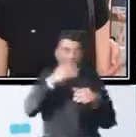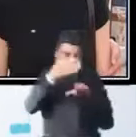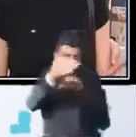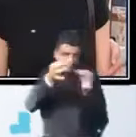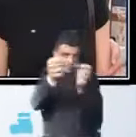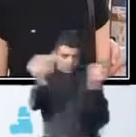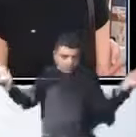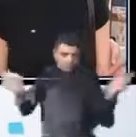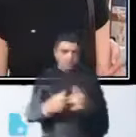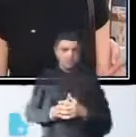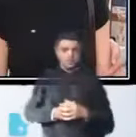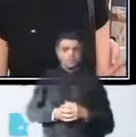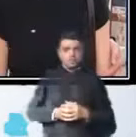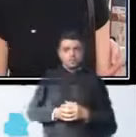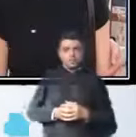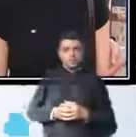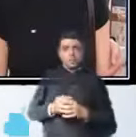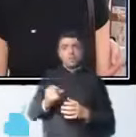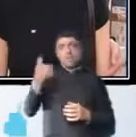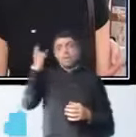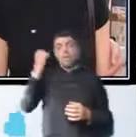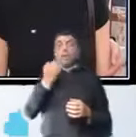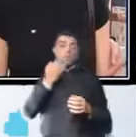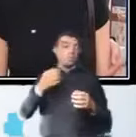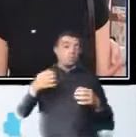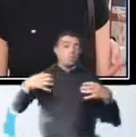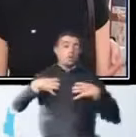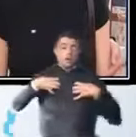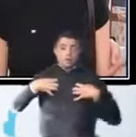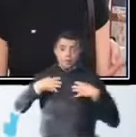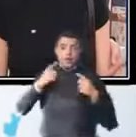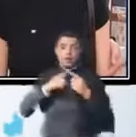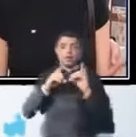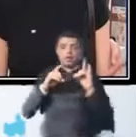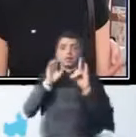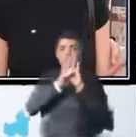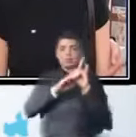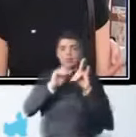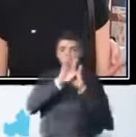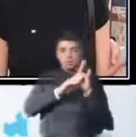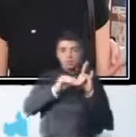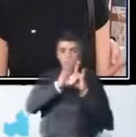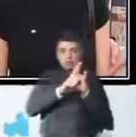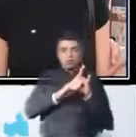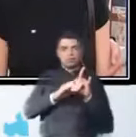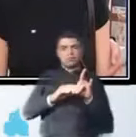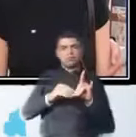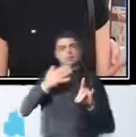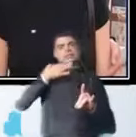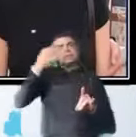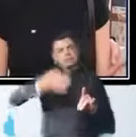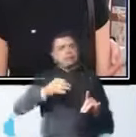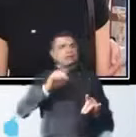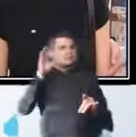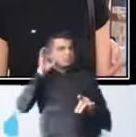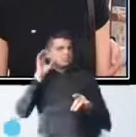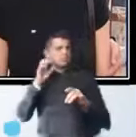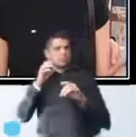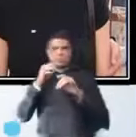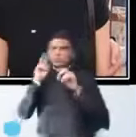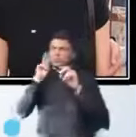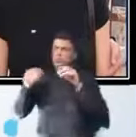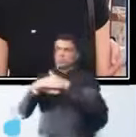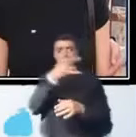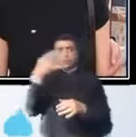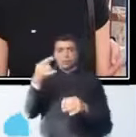mascotas estamos viendo en la calle, y de verdad que en este momento, 15 de marzo del 2020, no hay ningún tipo de evidencia que diga que algún animal